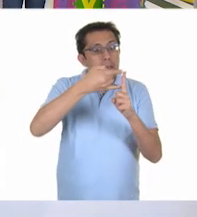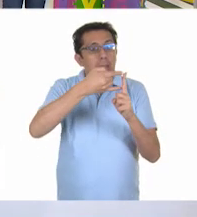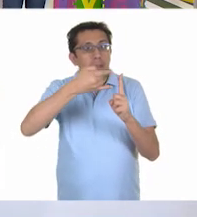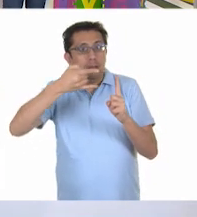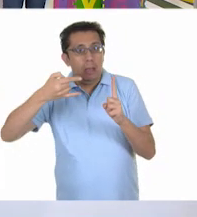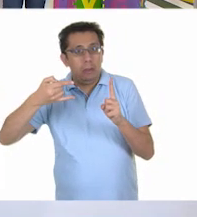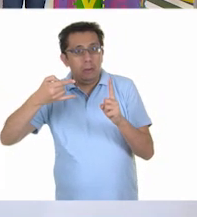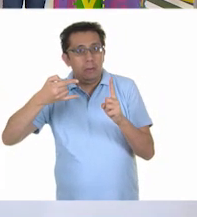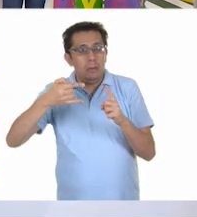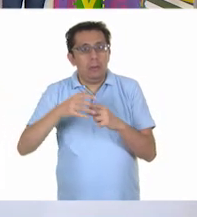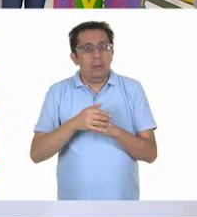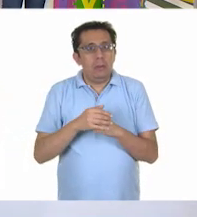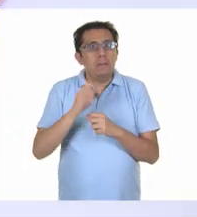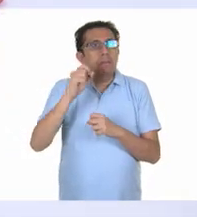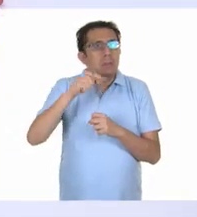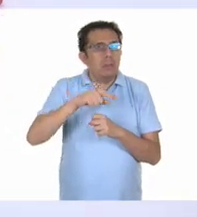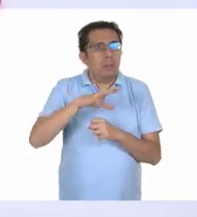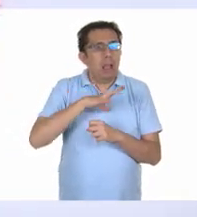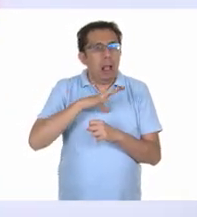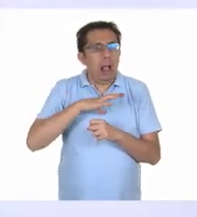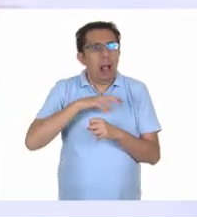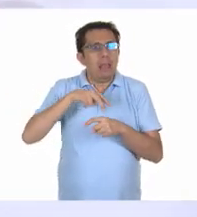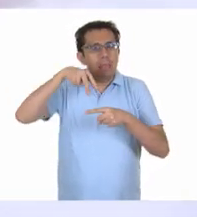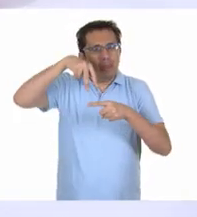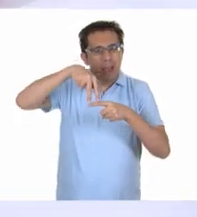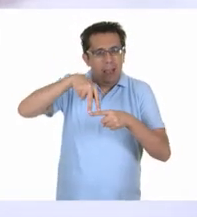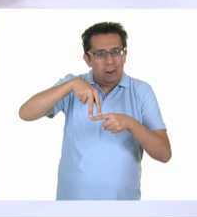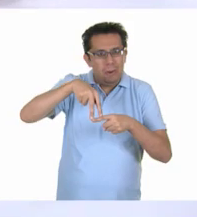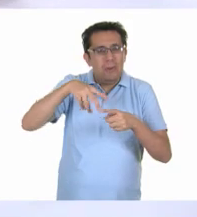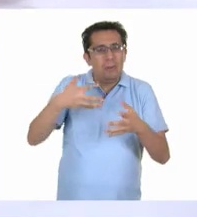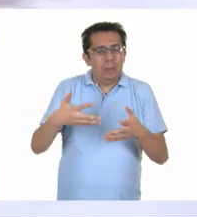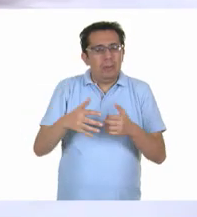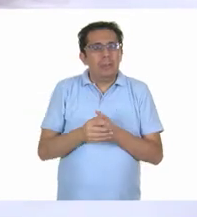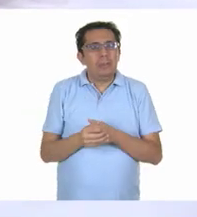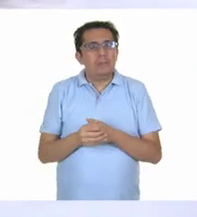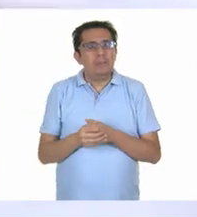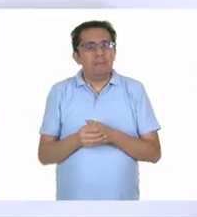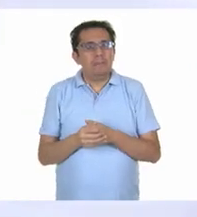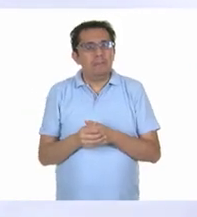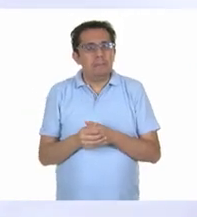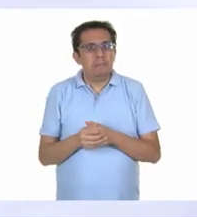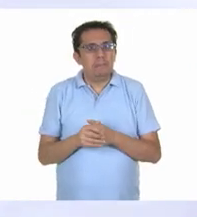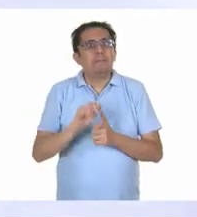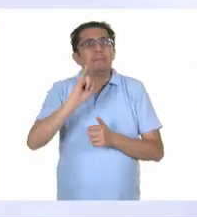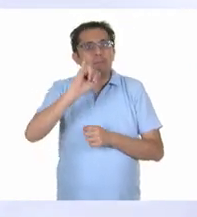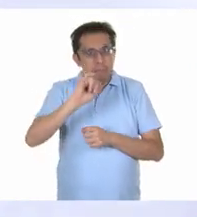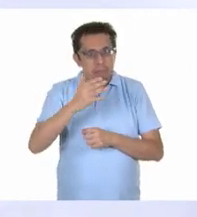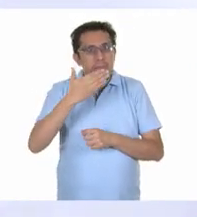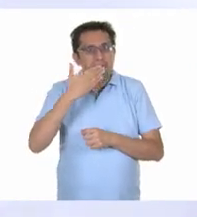después... un rectángulo. Un rectángulo. Y después tenemos un triángulo...